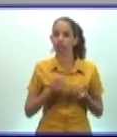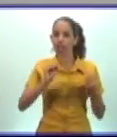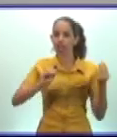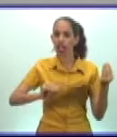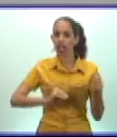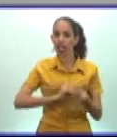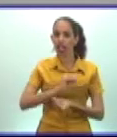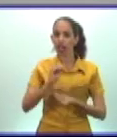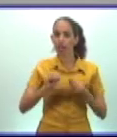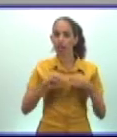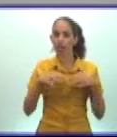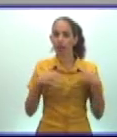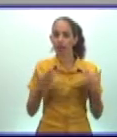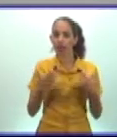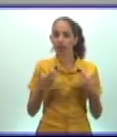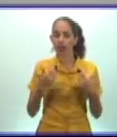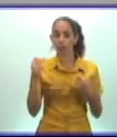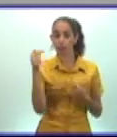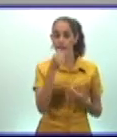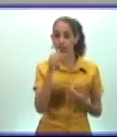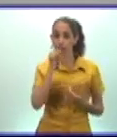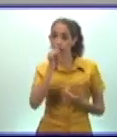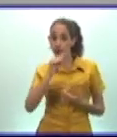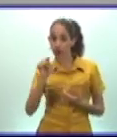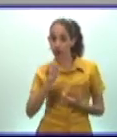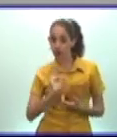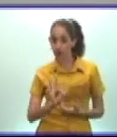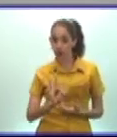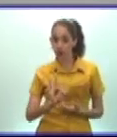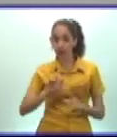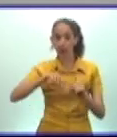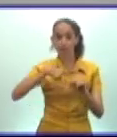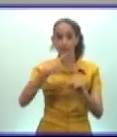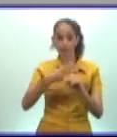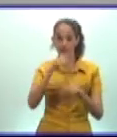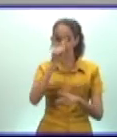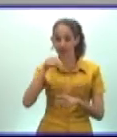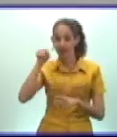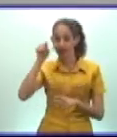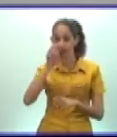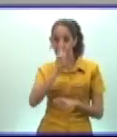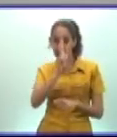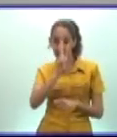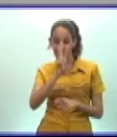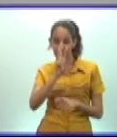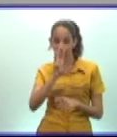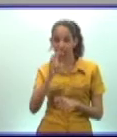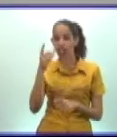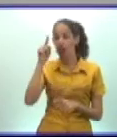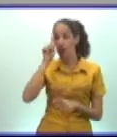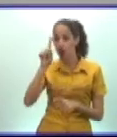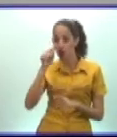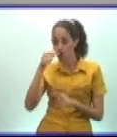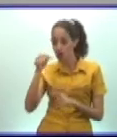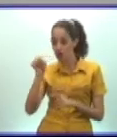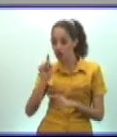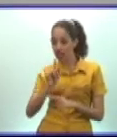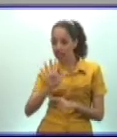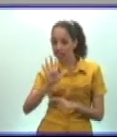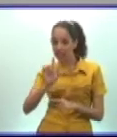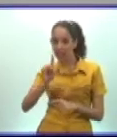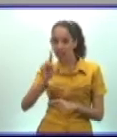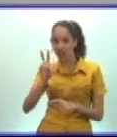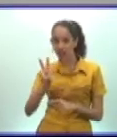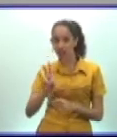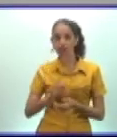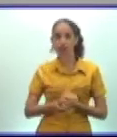y nos queda menos 1/8 más la raíz cúbica de 1 sobre 512.